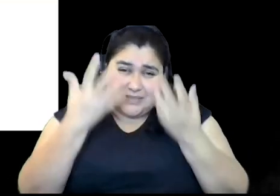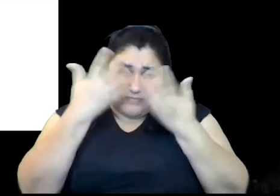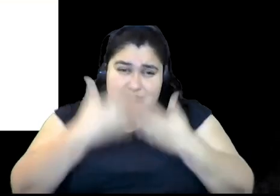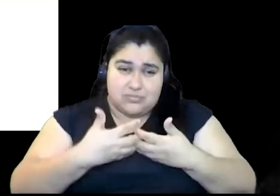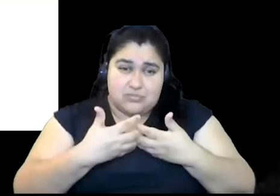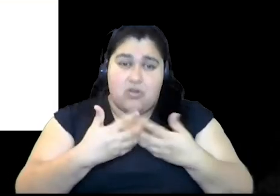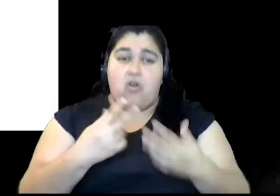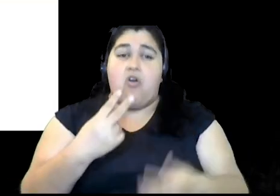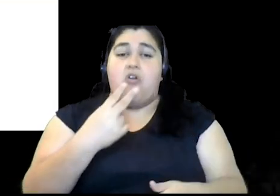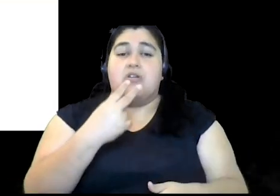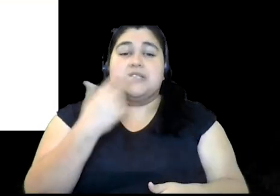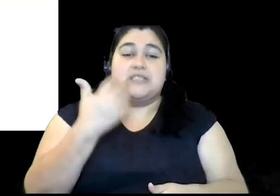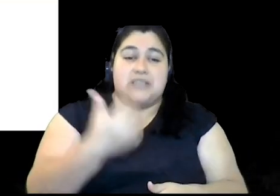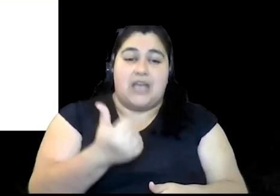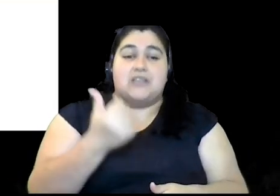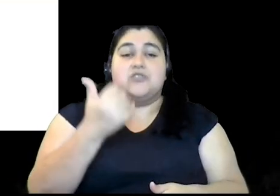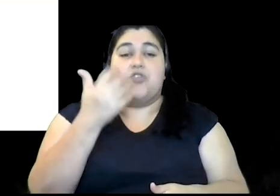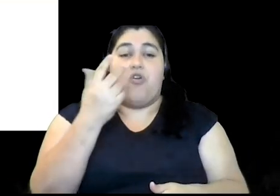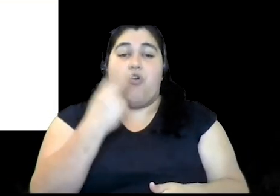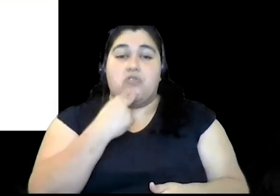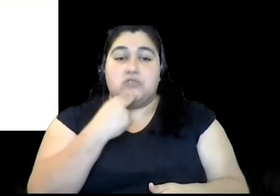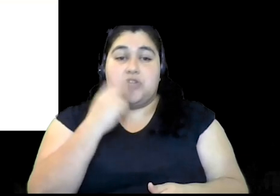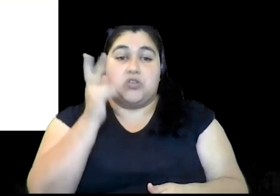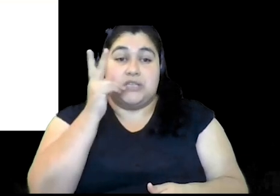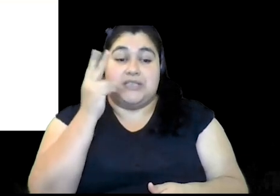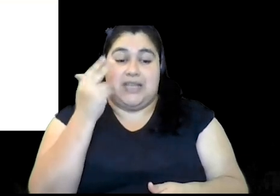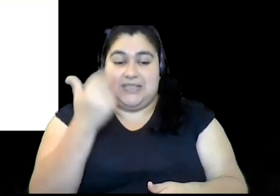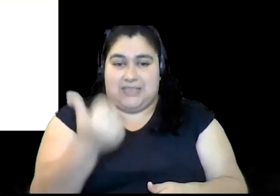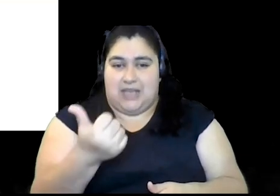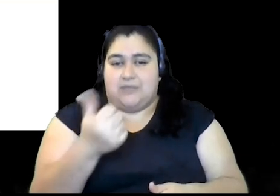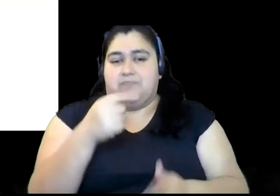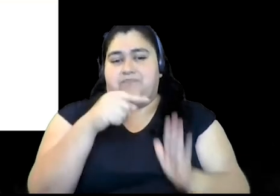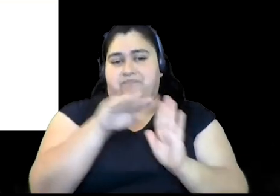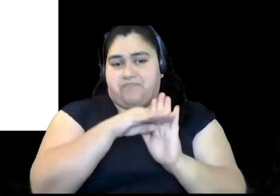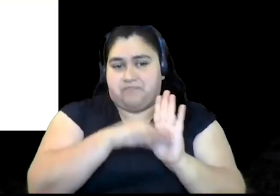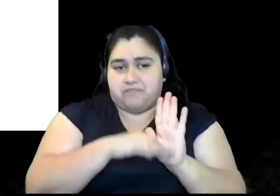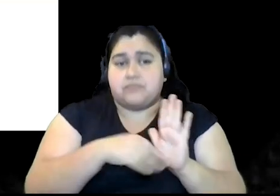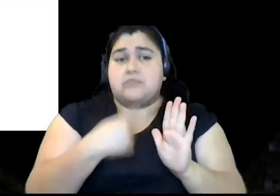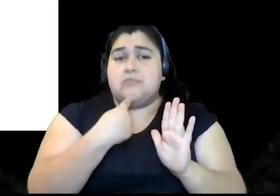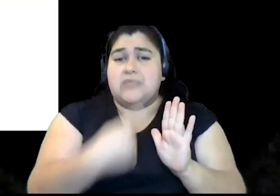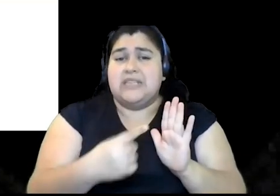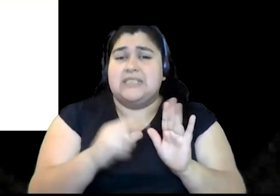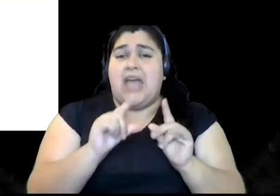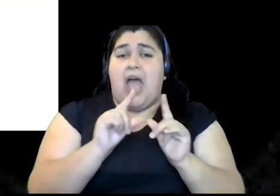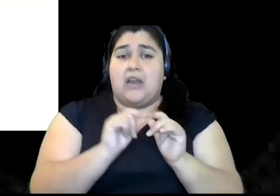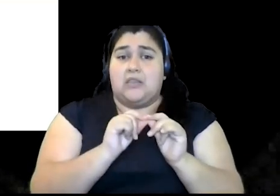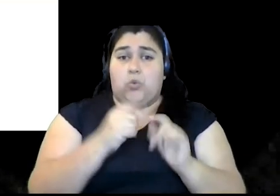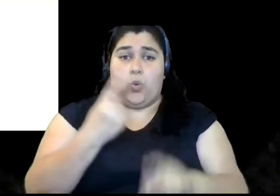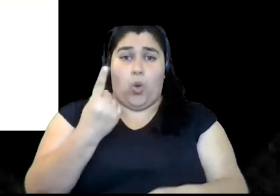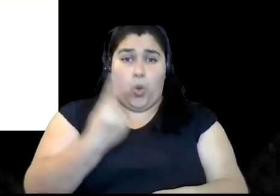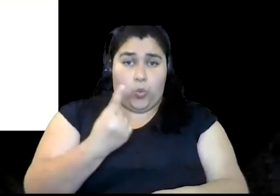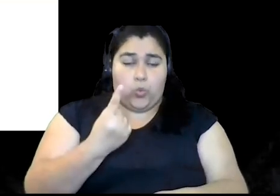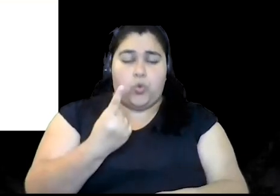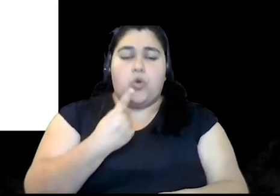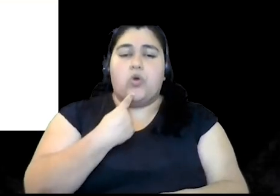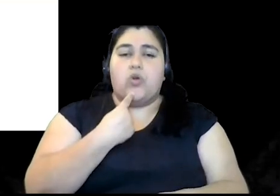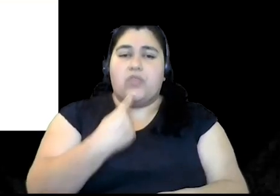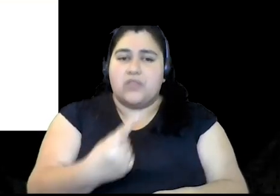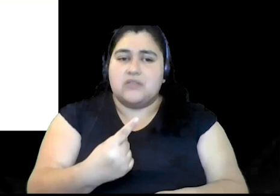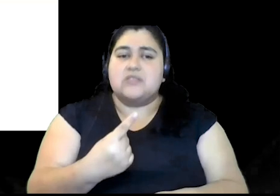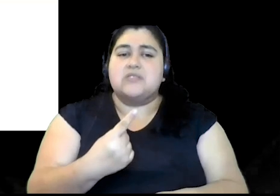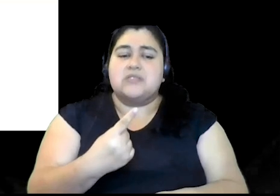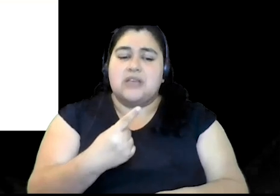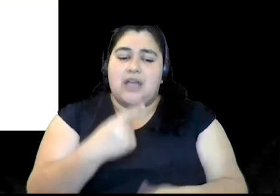ley 11683, nuestro código fiscal, el cual en el artículo 1 nos dice que